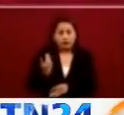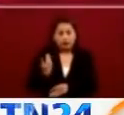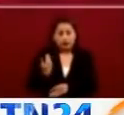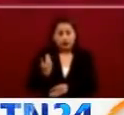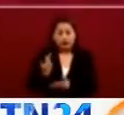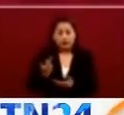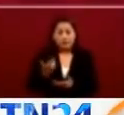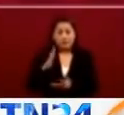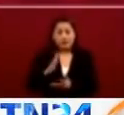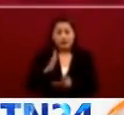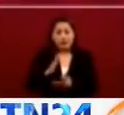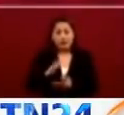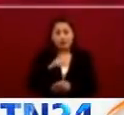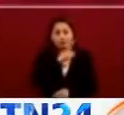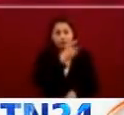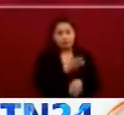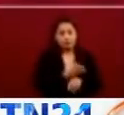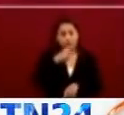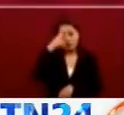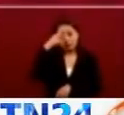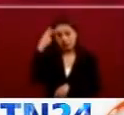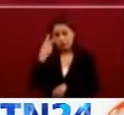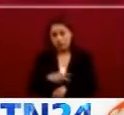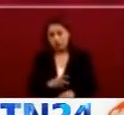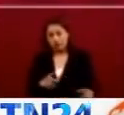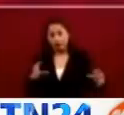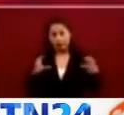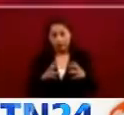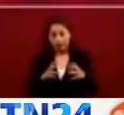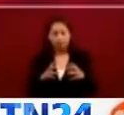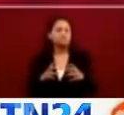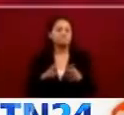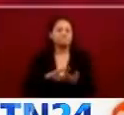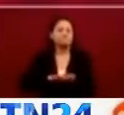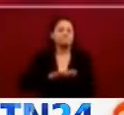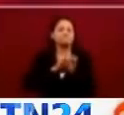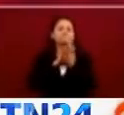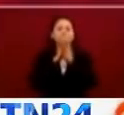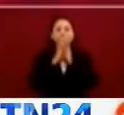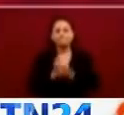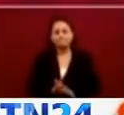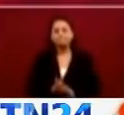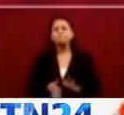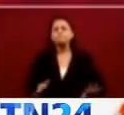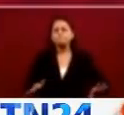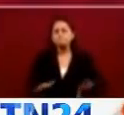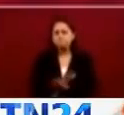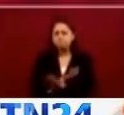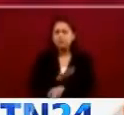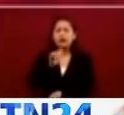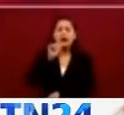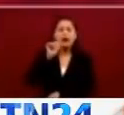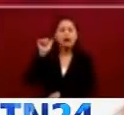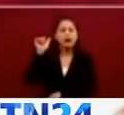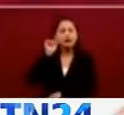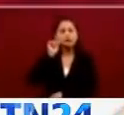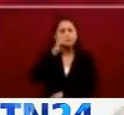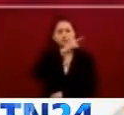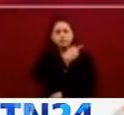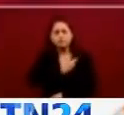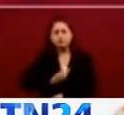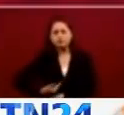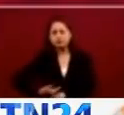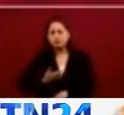guerra comercial entre los dos países y en lugar de eso lo que tenemos es lo que escuchamos el día de ayer. Puedo